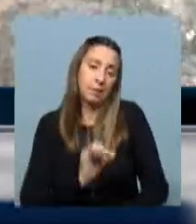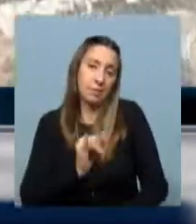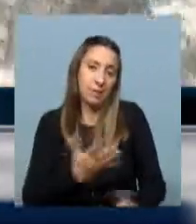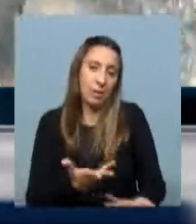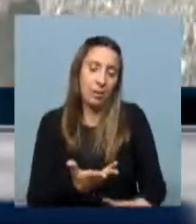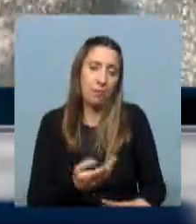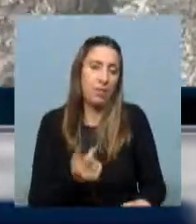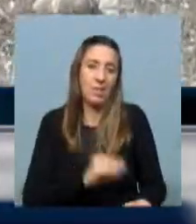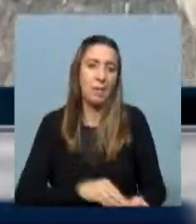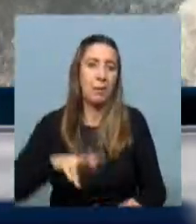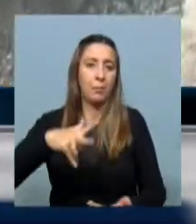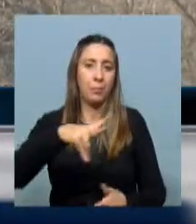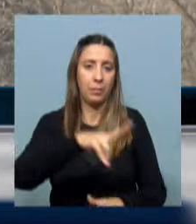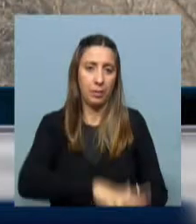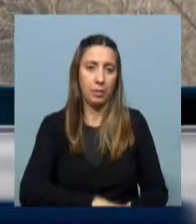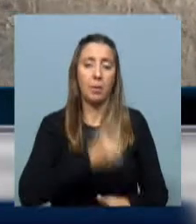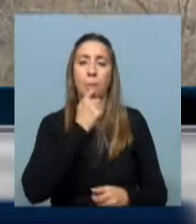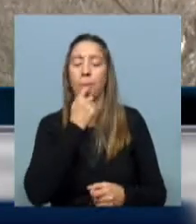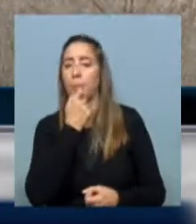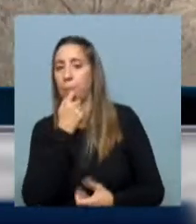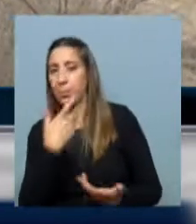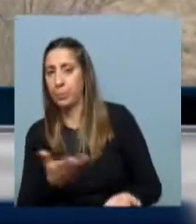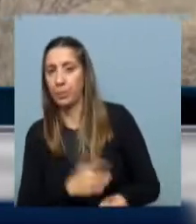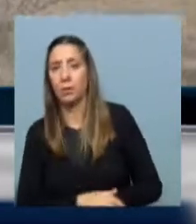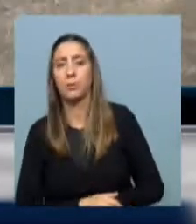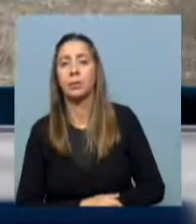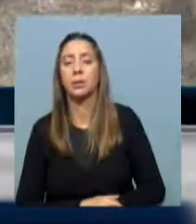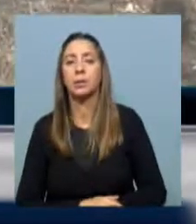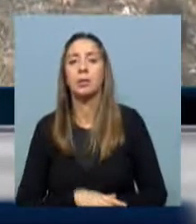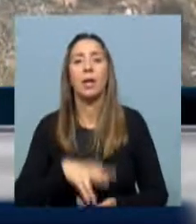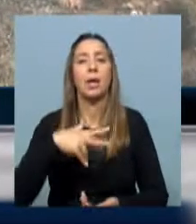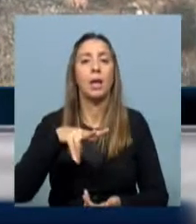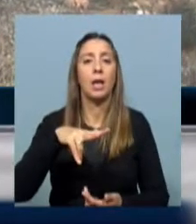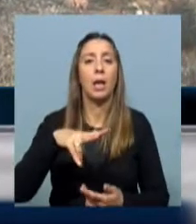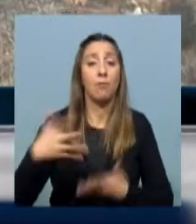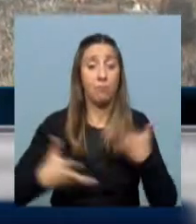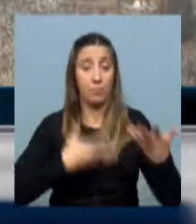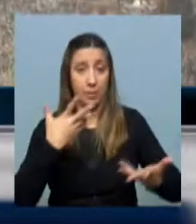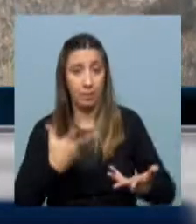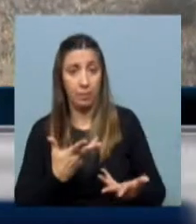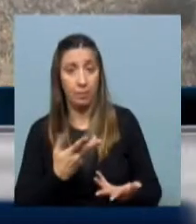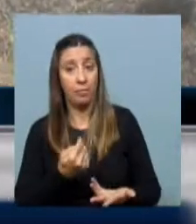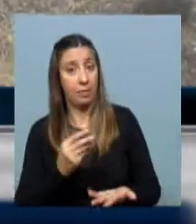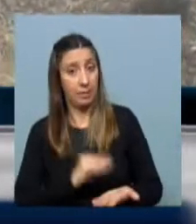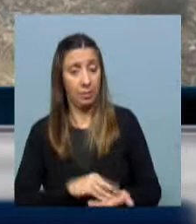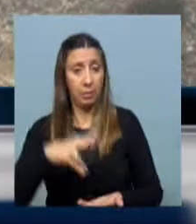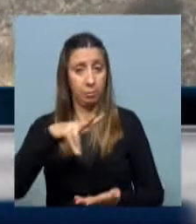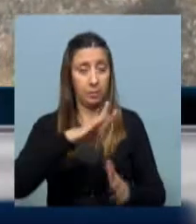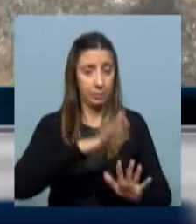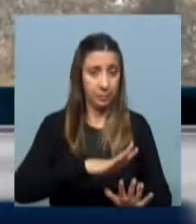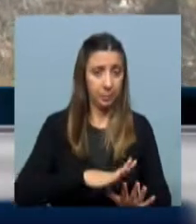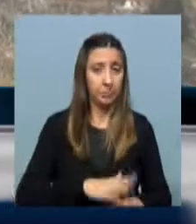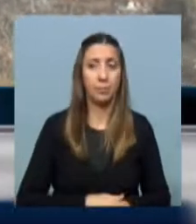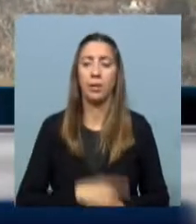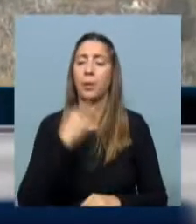helicóptero es más versátil en un caso de este tipo de incendios. En este tipo de incendios es mucho más versátil. Bien. Porque más preguntas